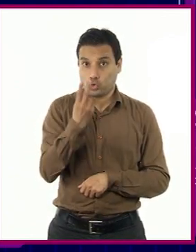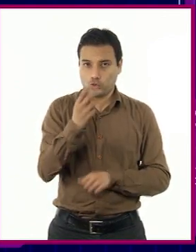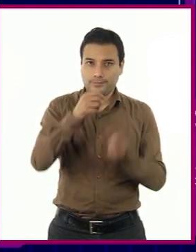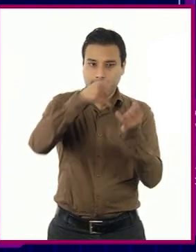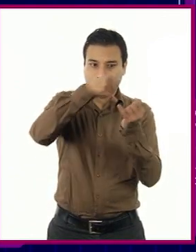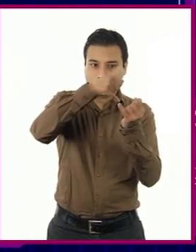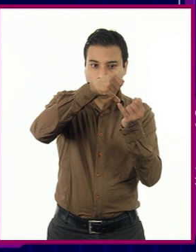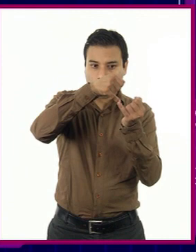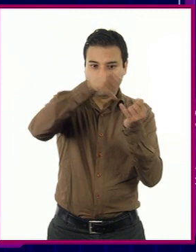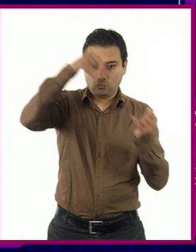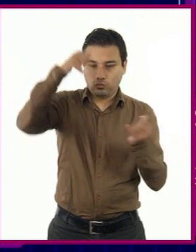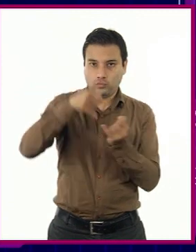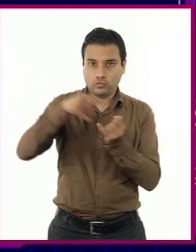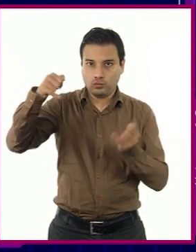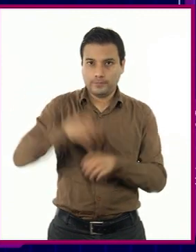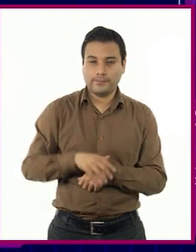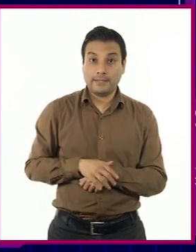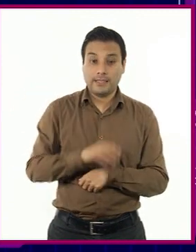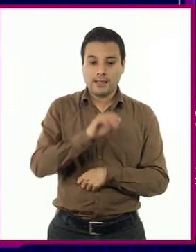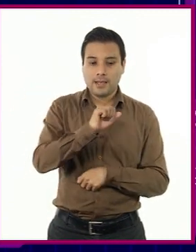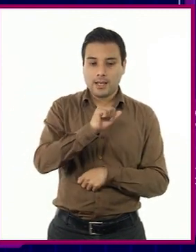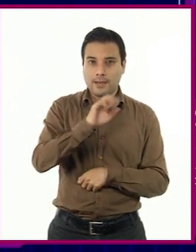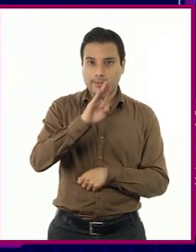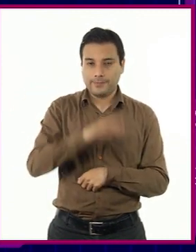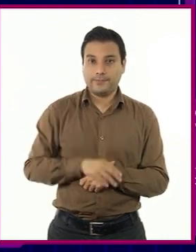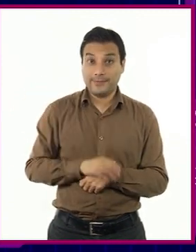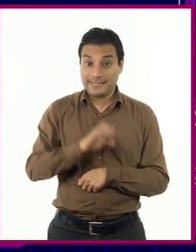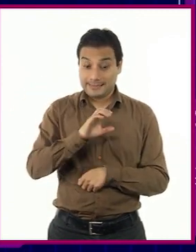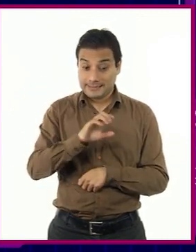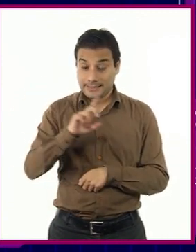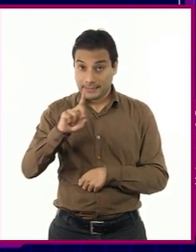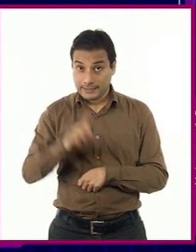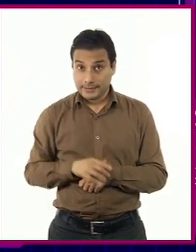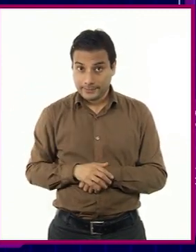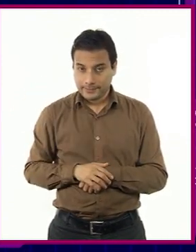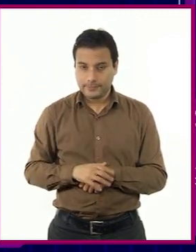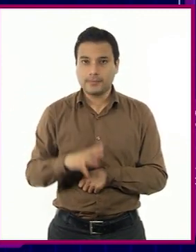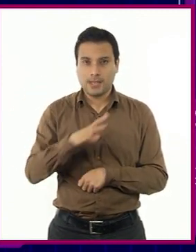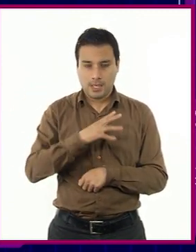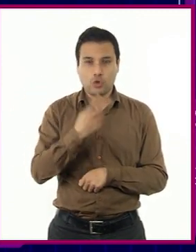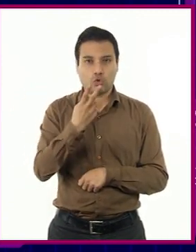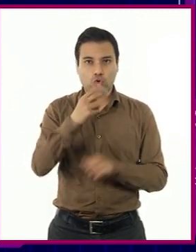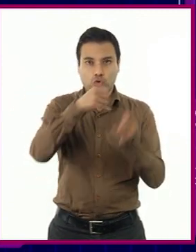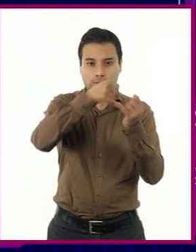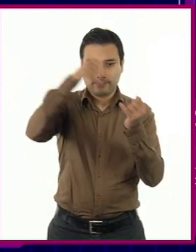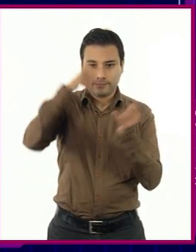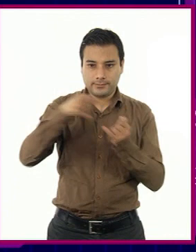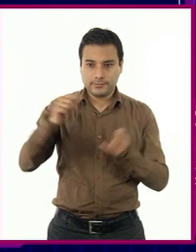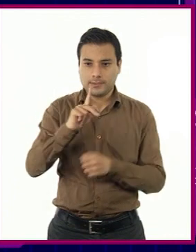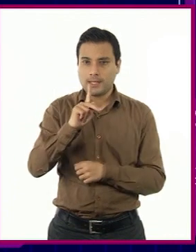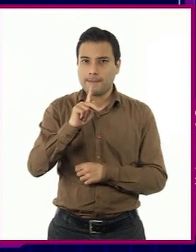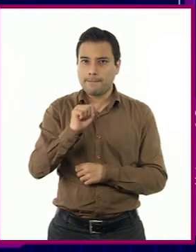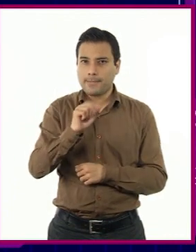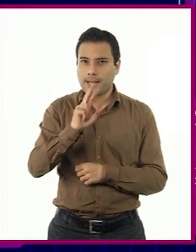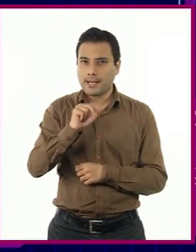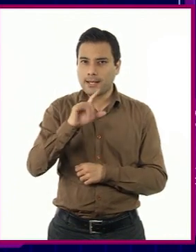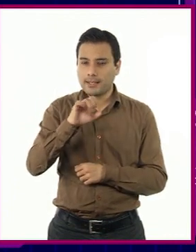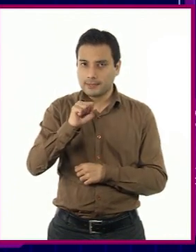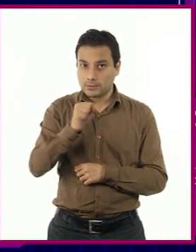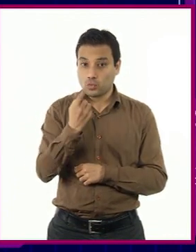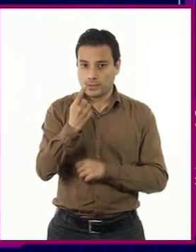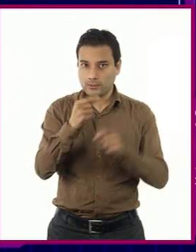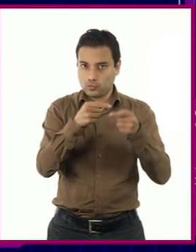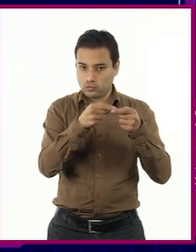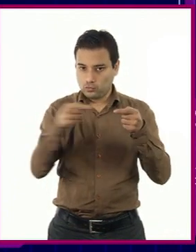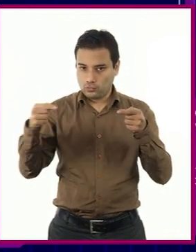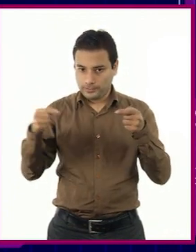este caso AB y CD, se obtienen dos rectas paralelas y una transversal, la